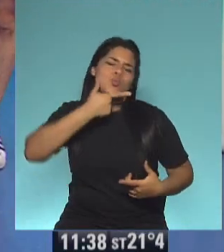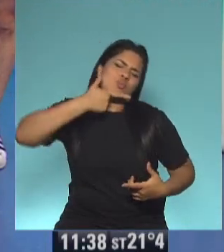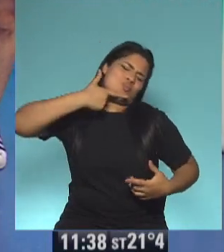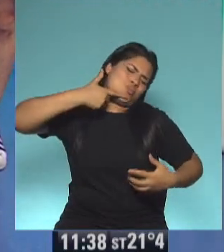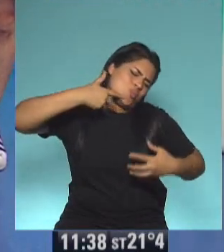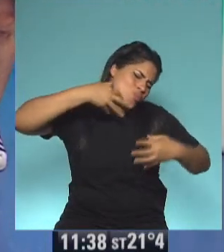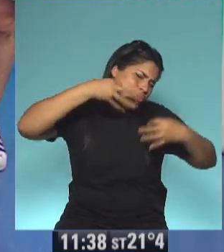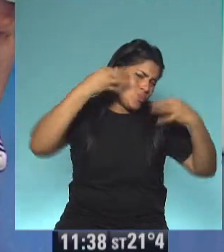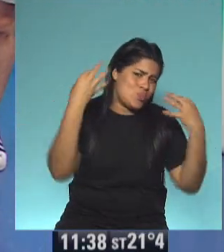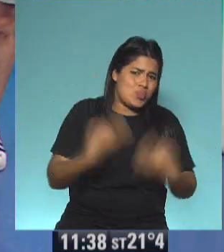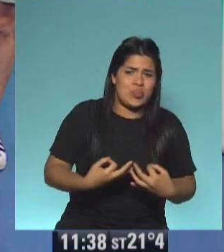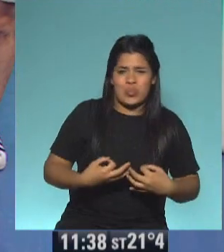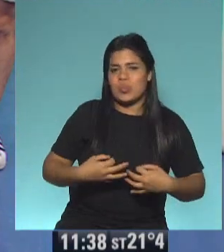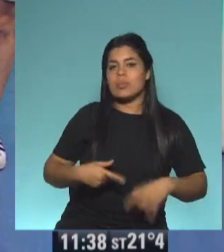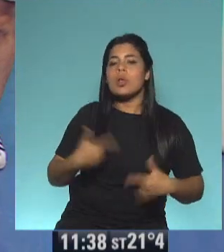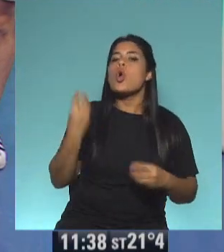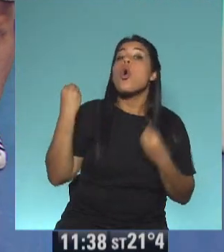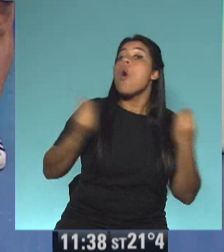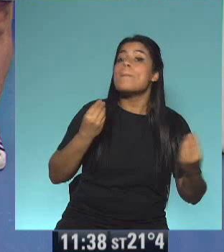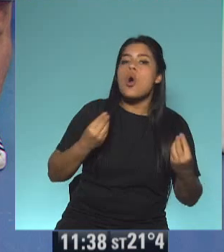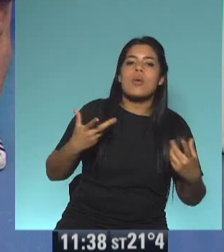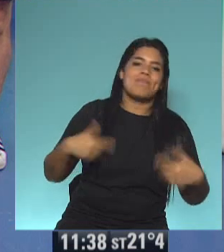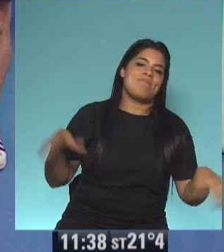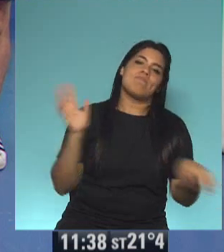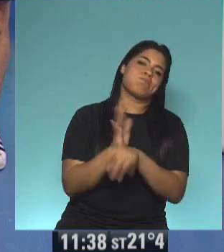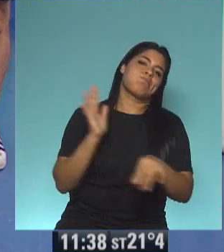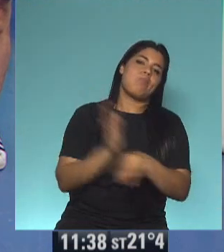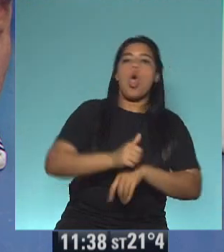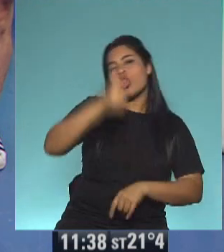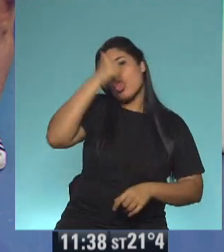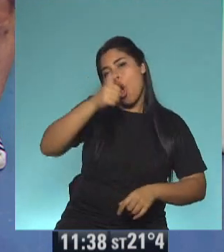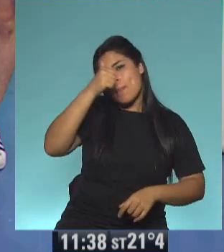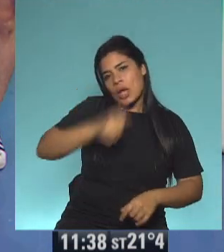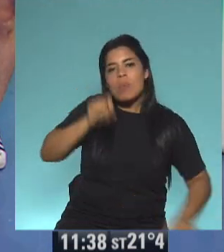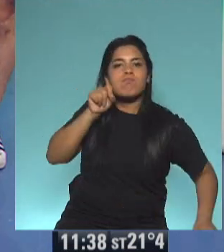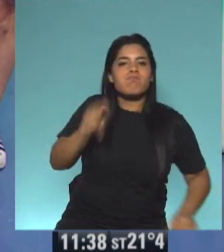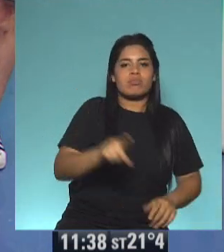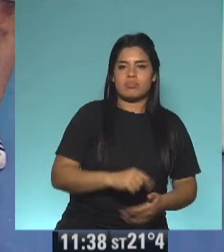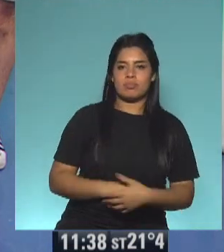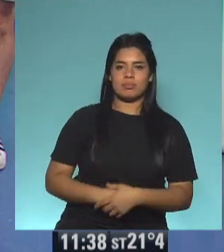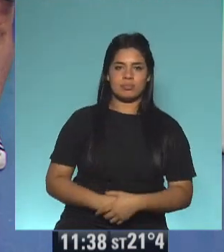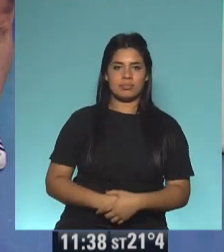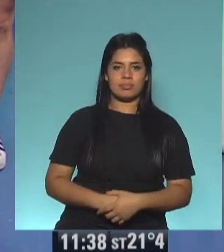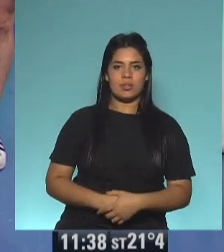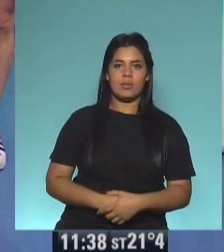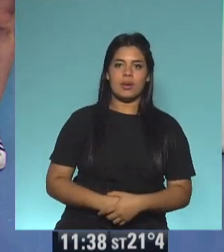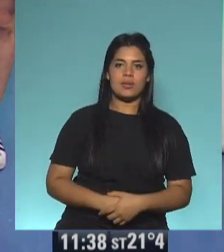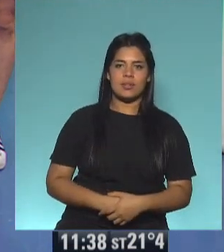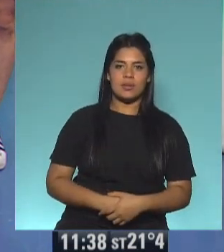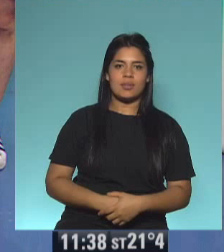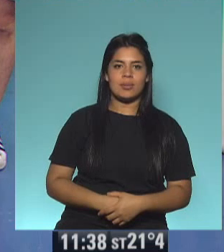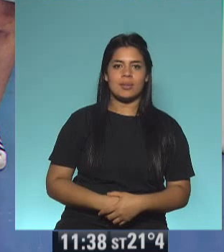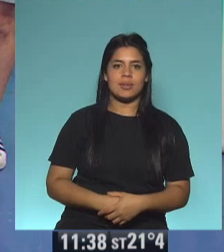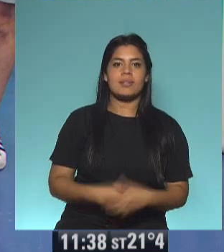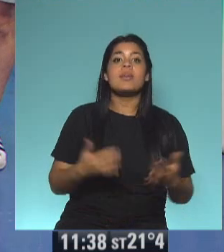delicioso. ¿Delicioso cómo? Delicioso como de domingo. Muy bien. Para mí es. A ver, Emi, ¿qué otra pista le podemos dar a la